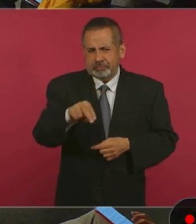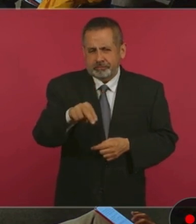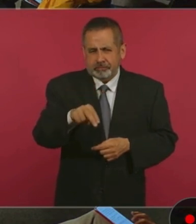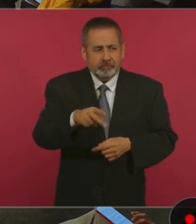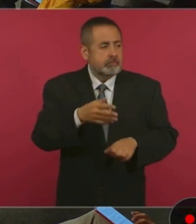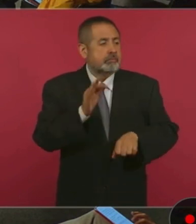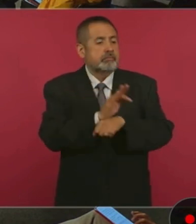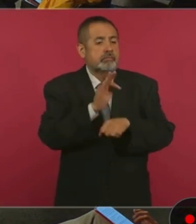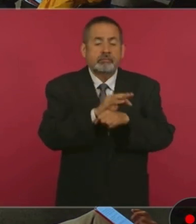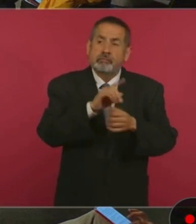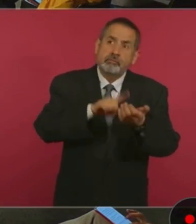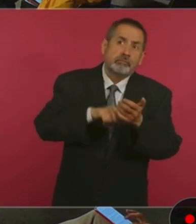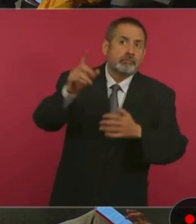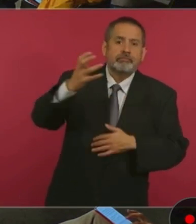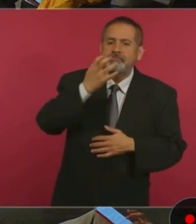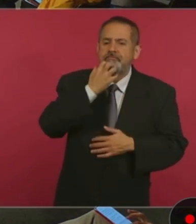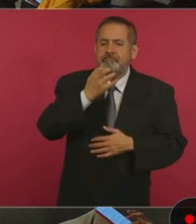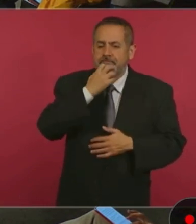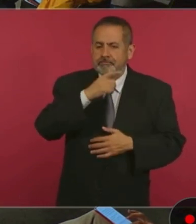protegido en Israel,